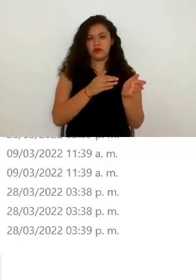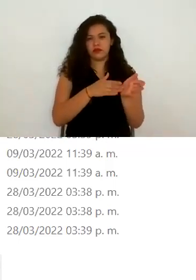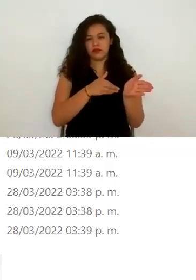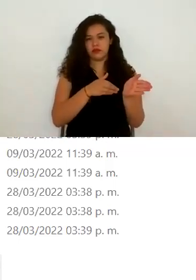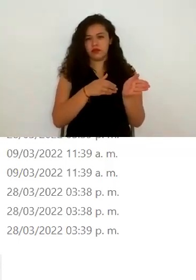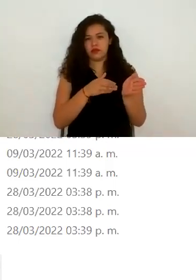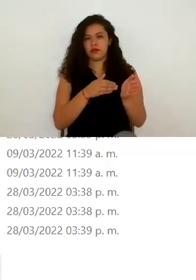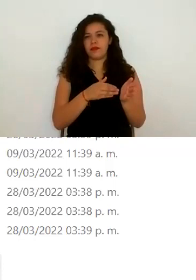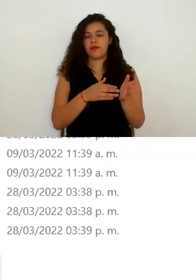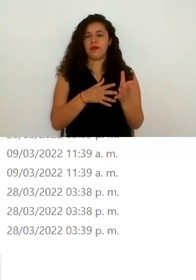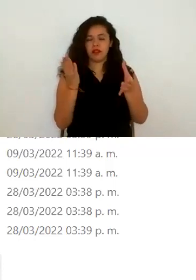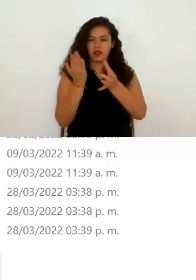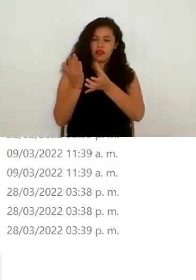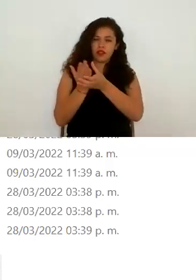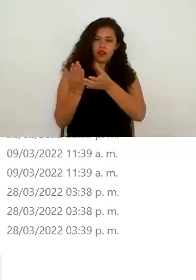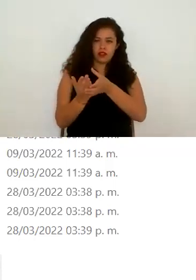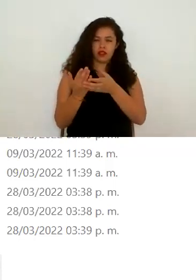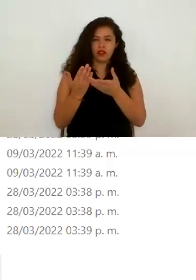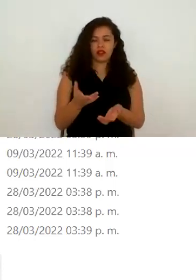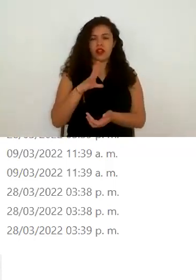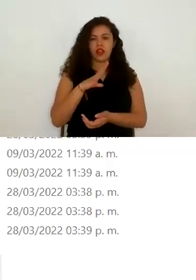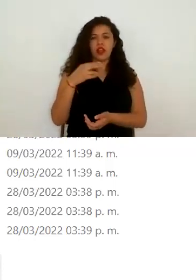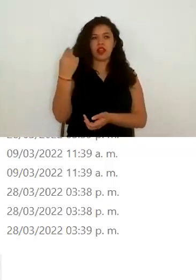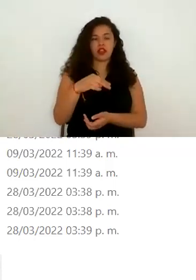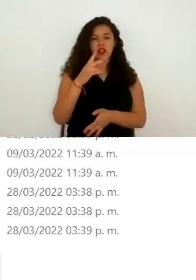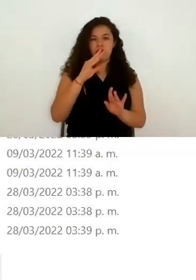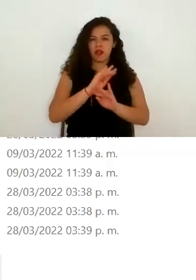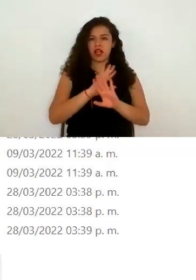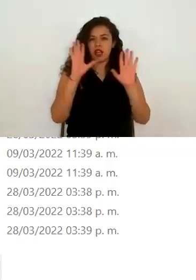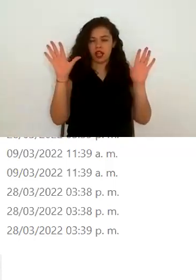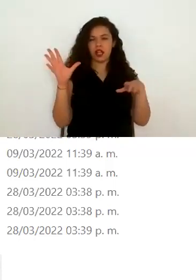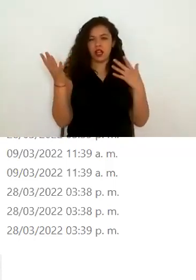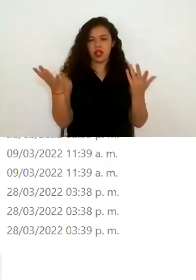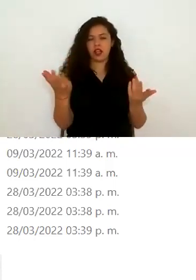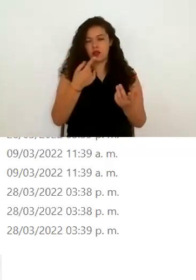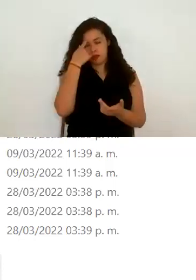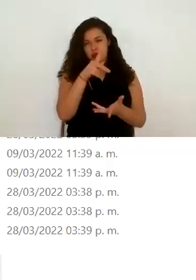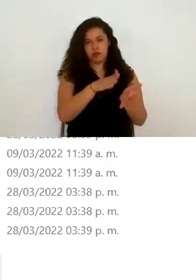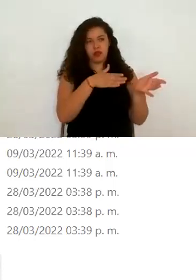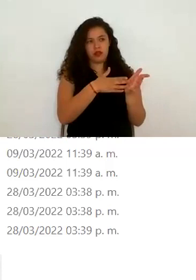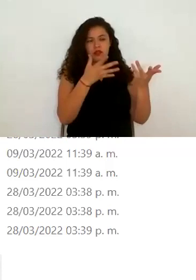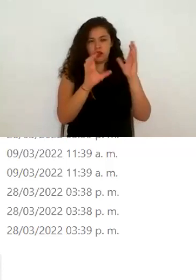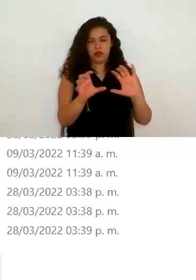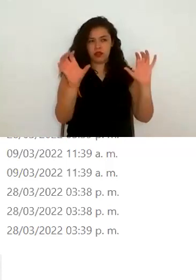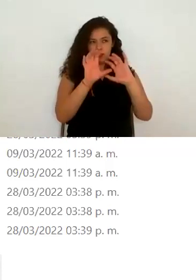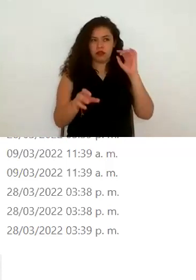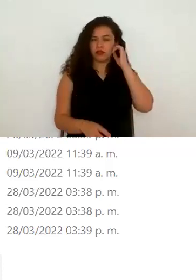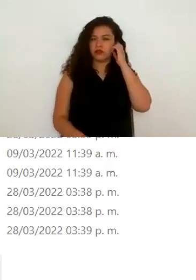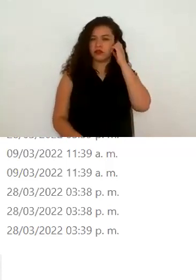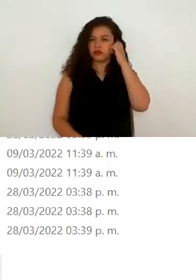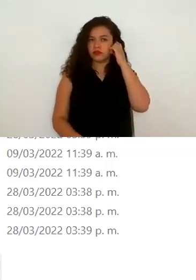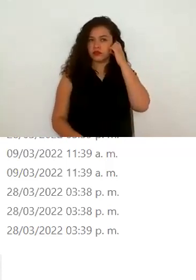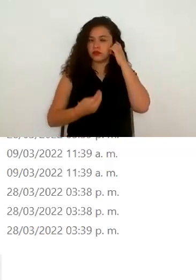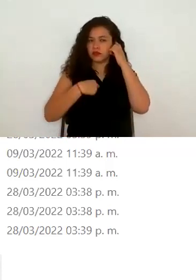aperturando carpetas, dando un nombre claro y conciso de los documentos electrónicos, es importante